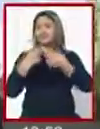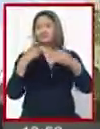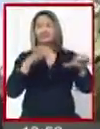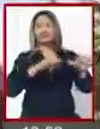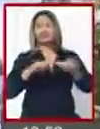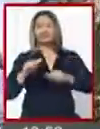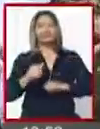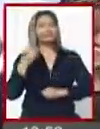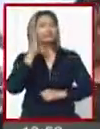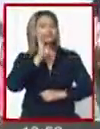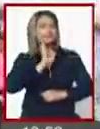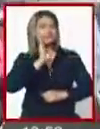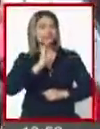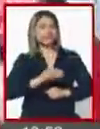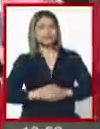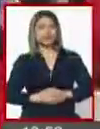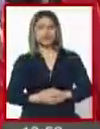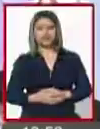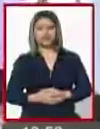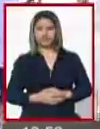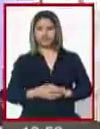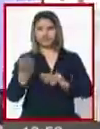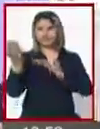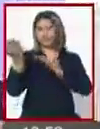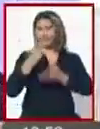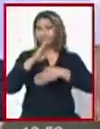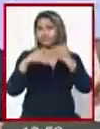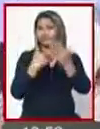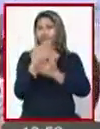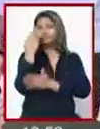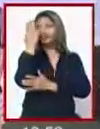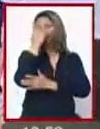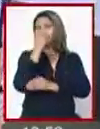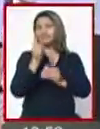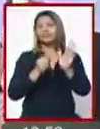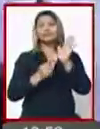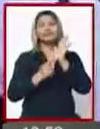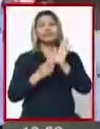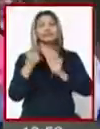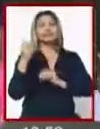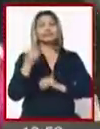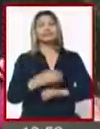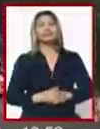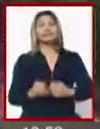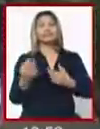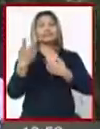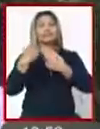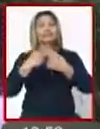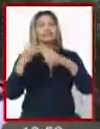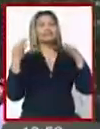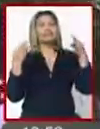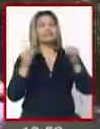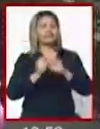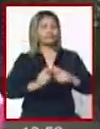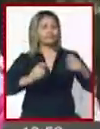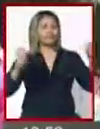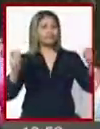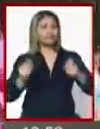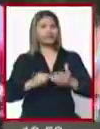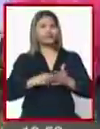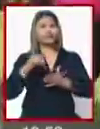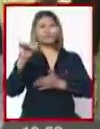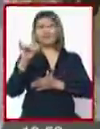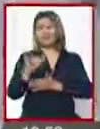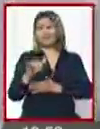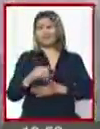de las actividades por su aniversario. Hago una invitación a toda esa gente hermosa que nos ve a través de sus pantallas, de que sea partícipe de esta fiesta grande de los villanos. Vamos